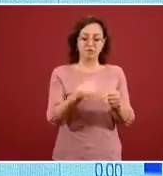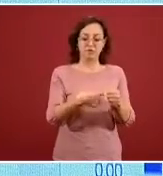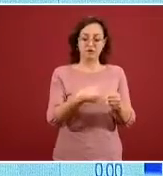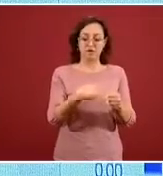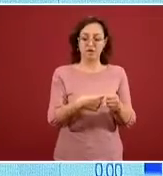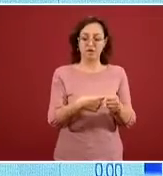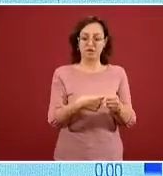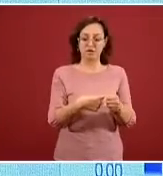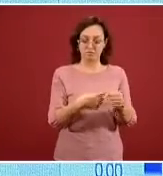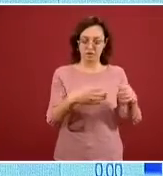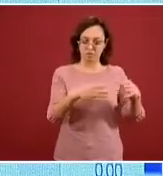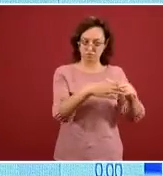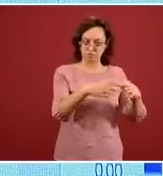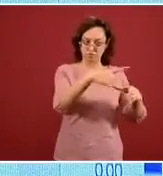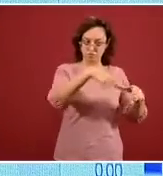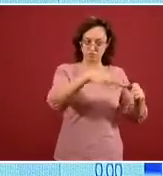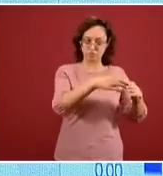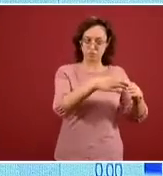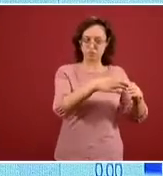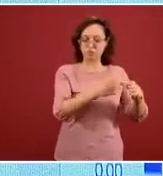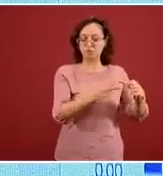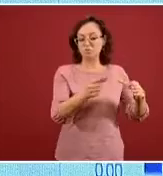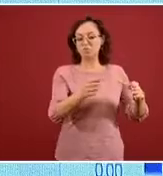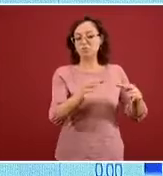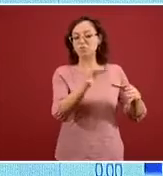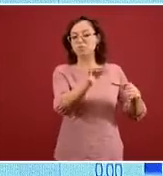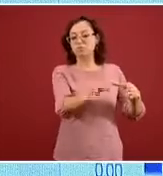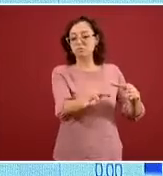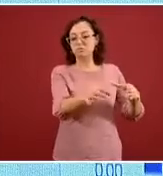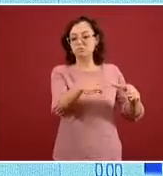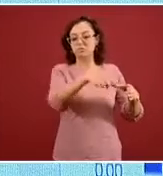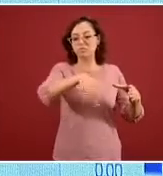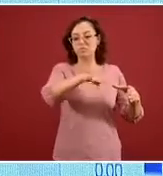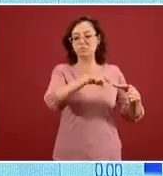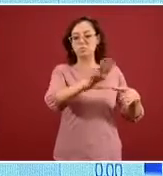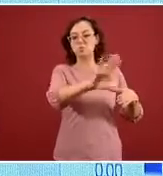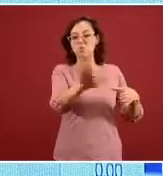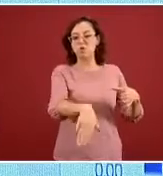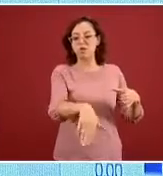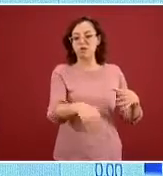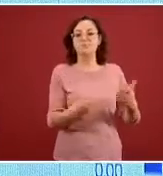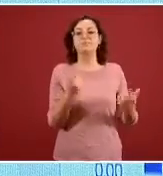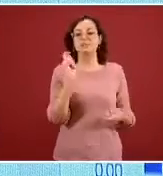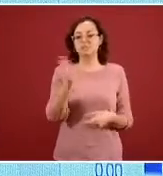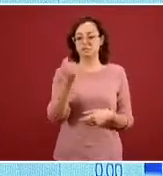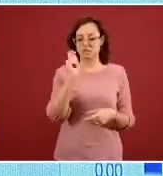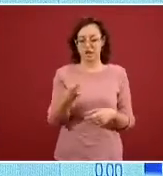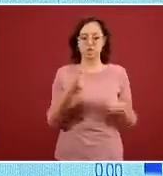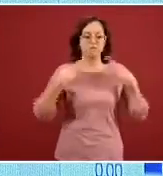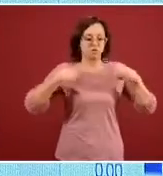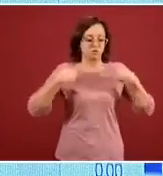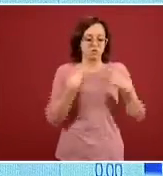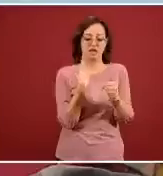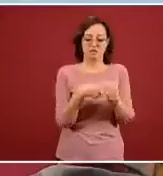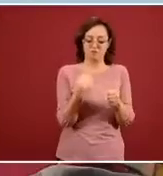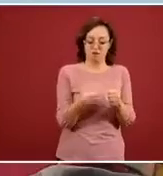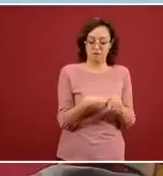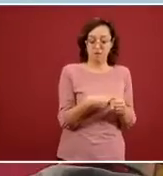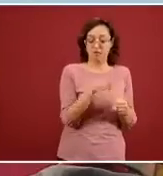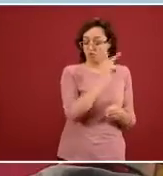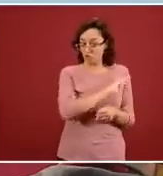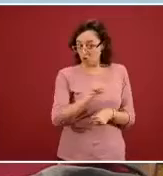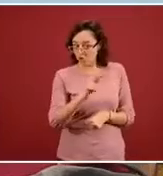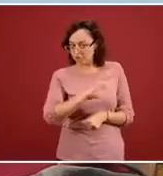cantidad de personas que tienen COVID. Y es una medida de la gravedad de la enfermedad, cómo se comporta la gravedad de la enfermedad en nuestro país y de